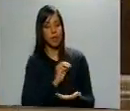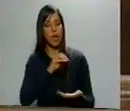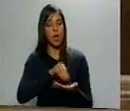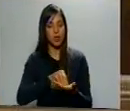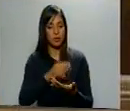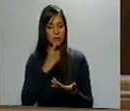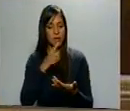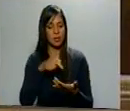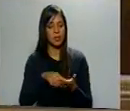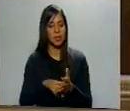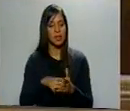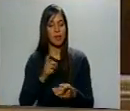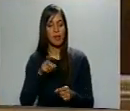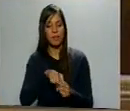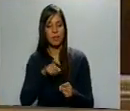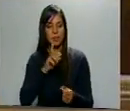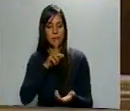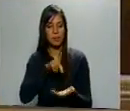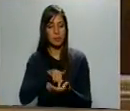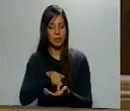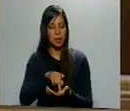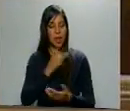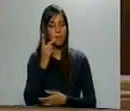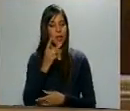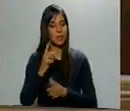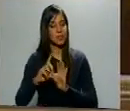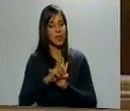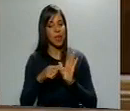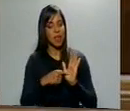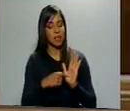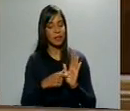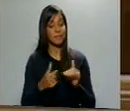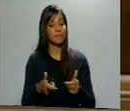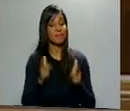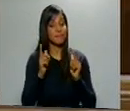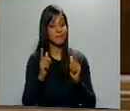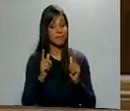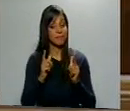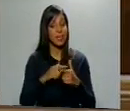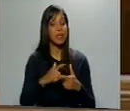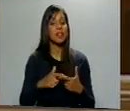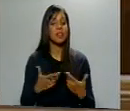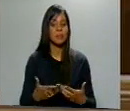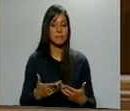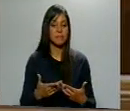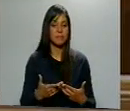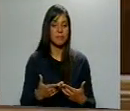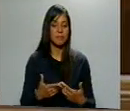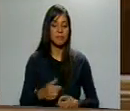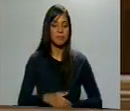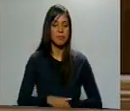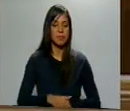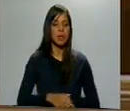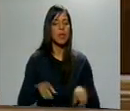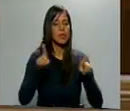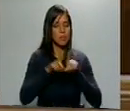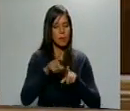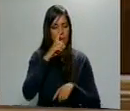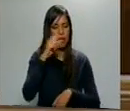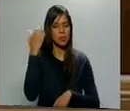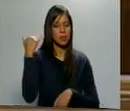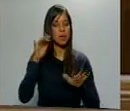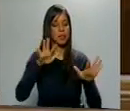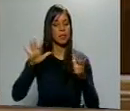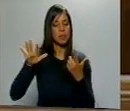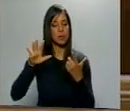está contemplado en la ley de partidos políticos. Así que, así como hace 18 años